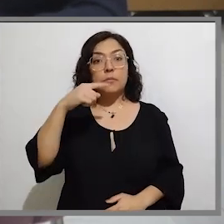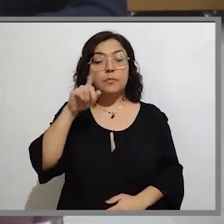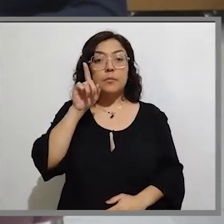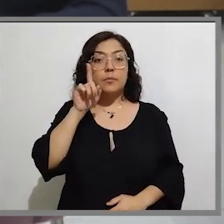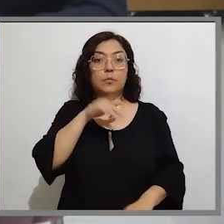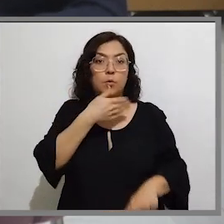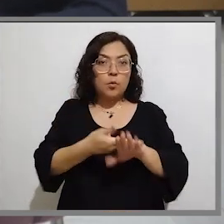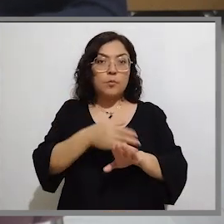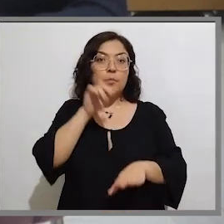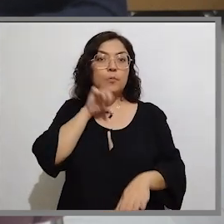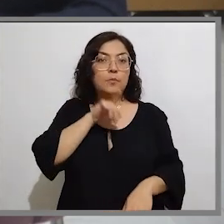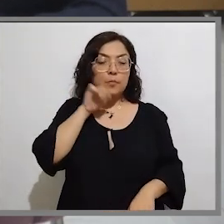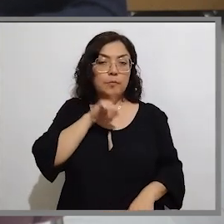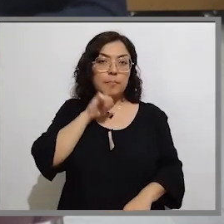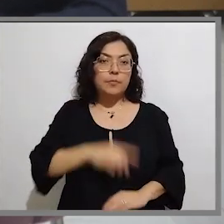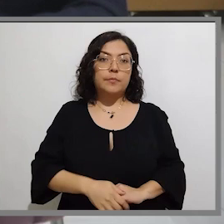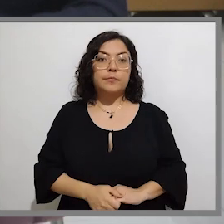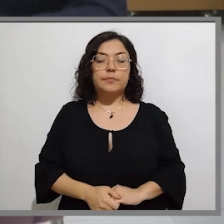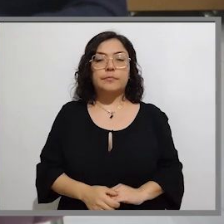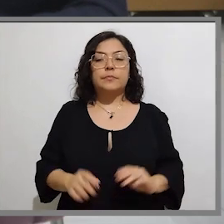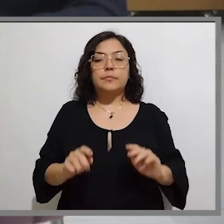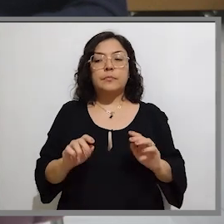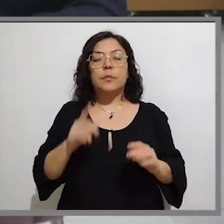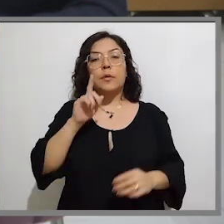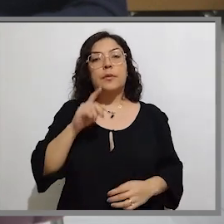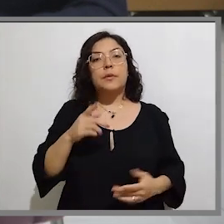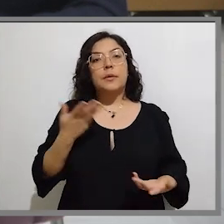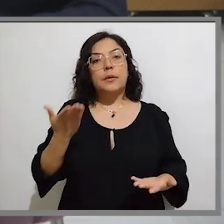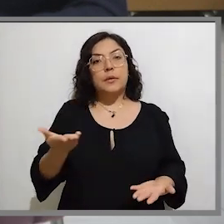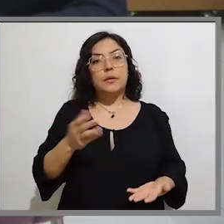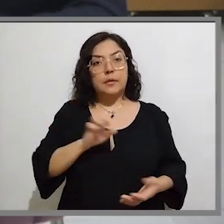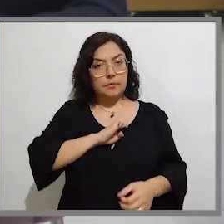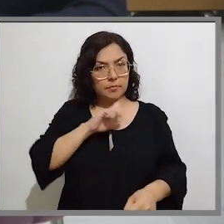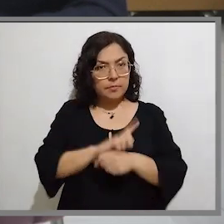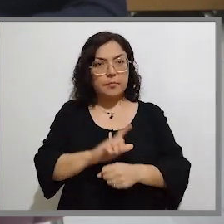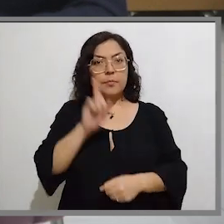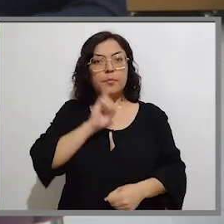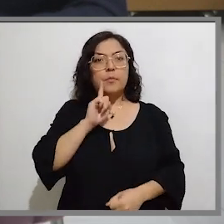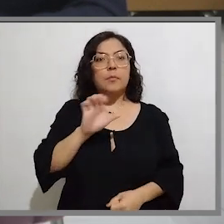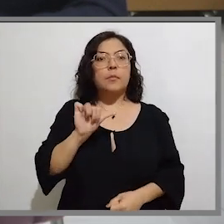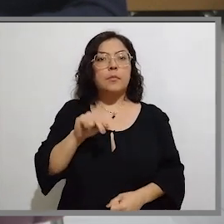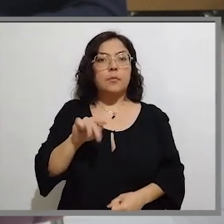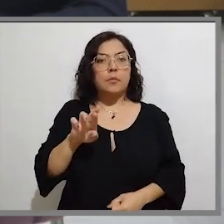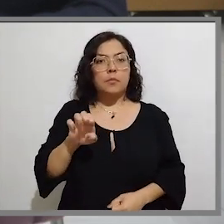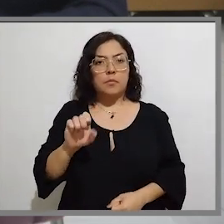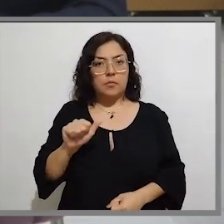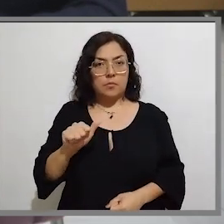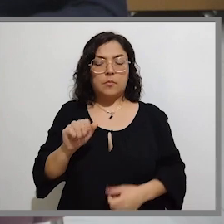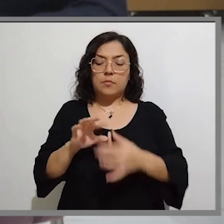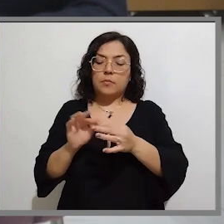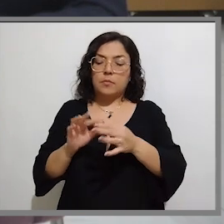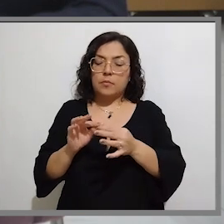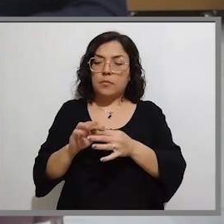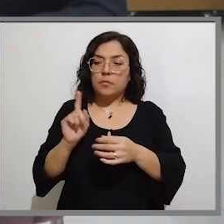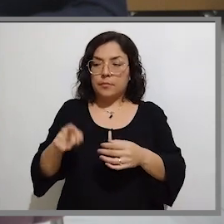género, tenemos en el ámbito digital de Andrea Samaniego, la violencia política contra las mujeres en este ámbito digital,